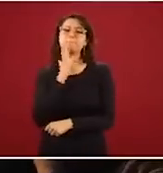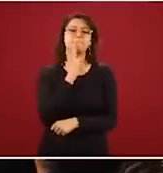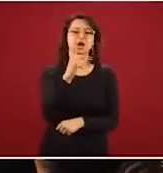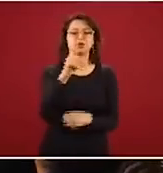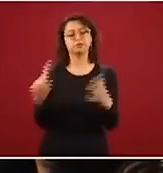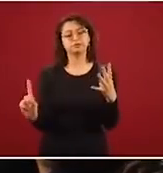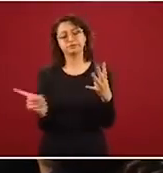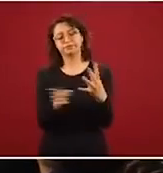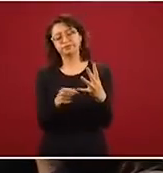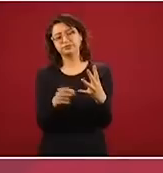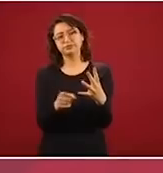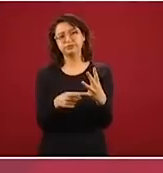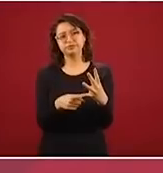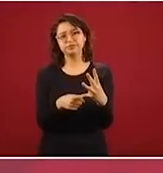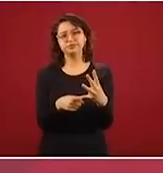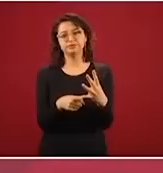es